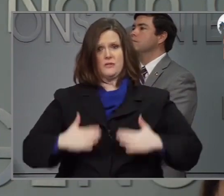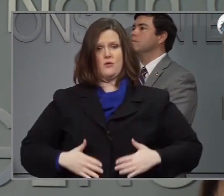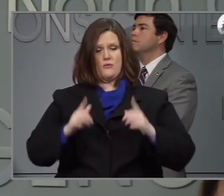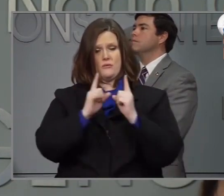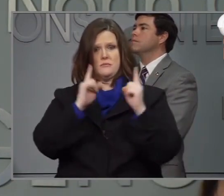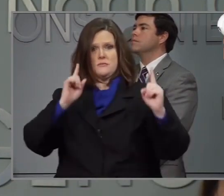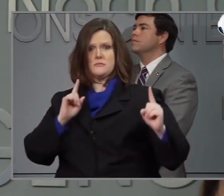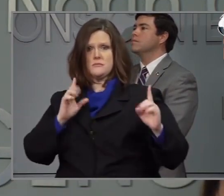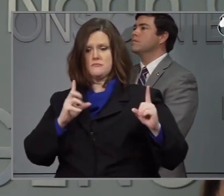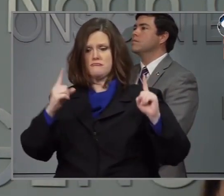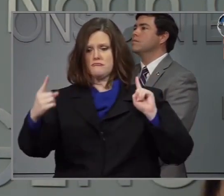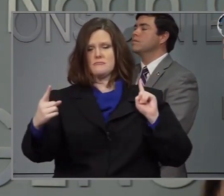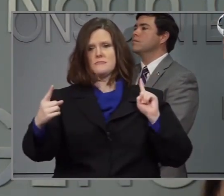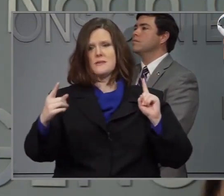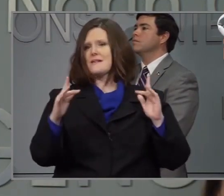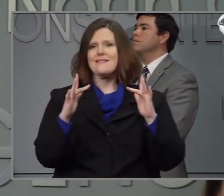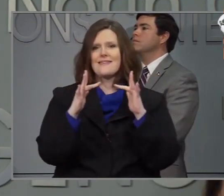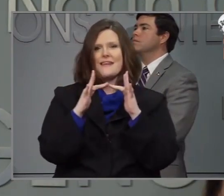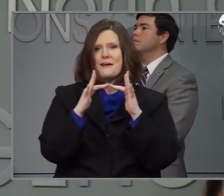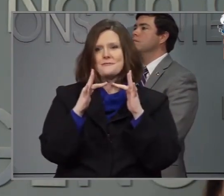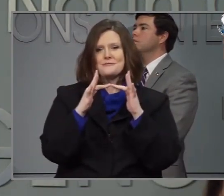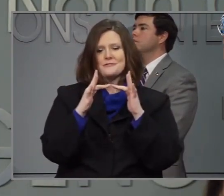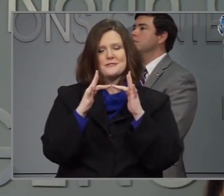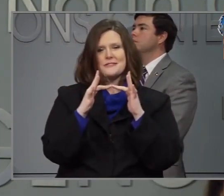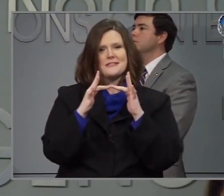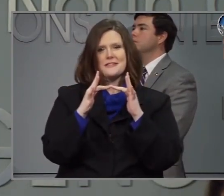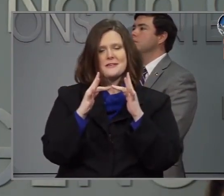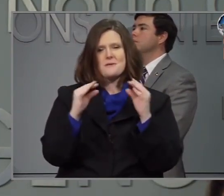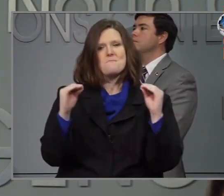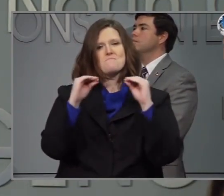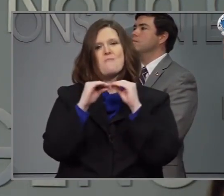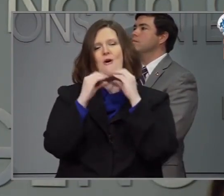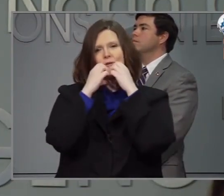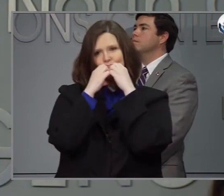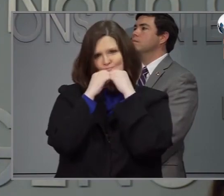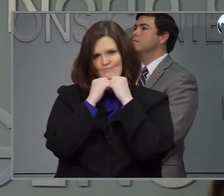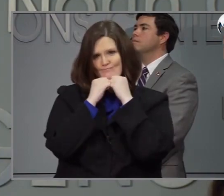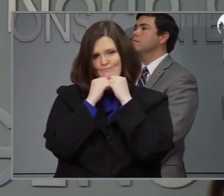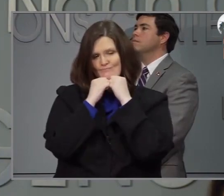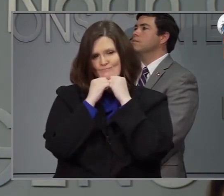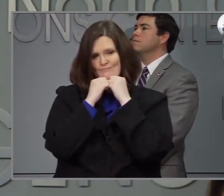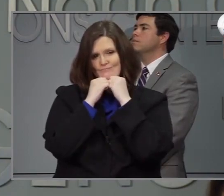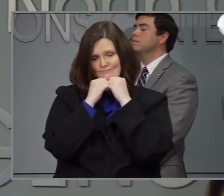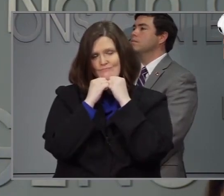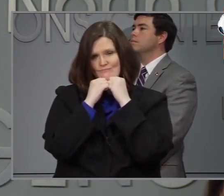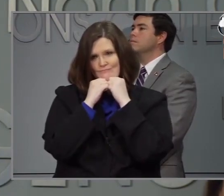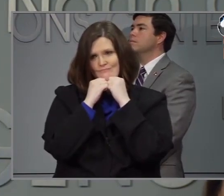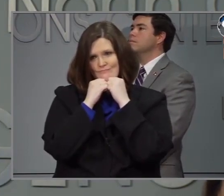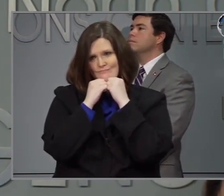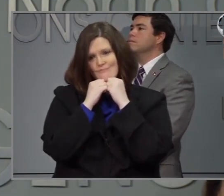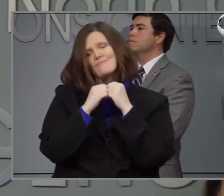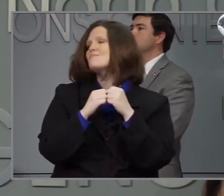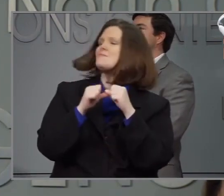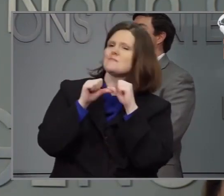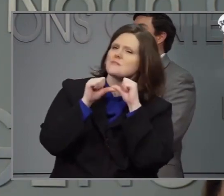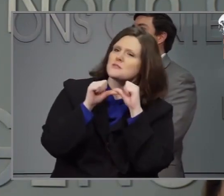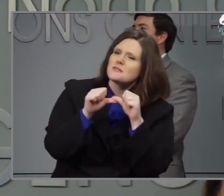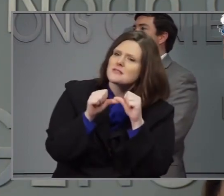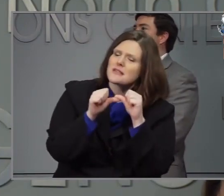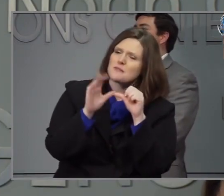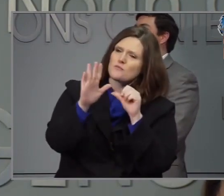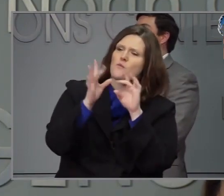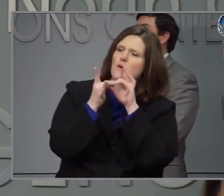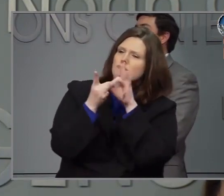conservando nuestra distancia social nuestras relaciones entre sí son tienen más significados que en ningún otro